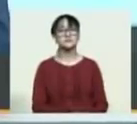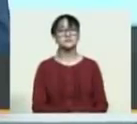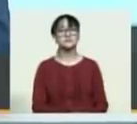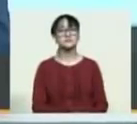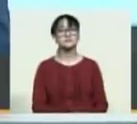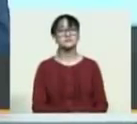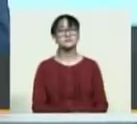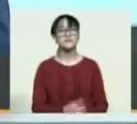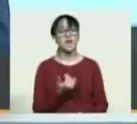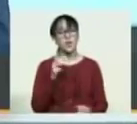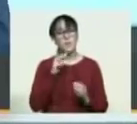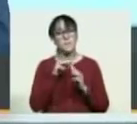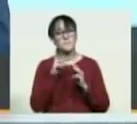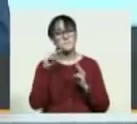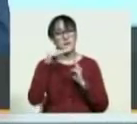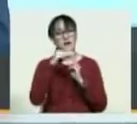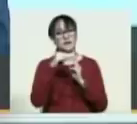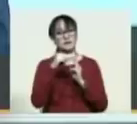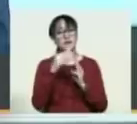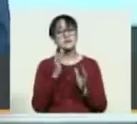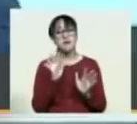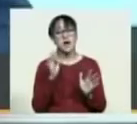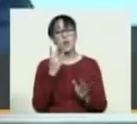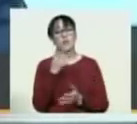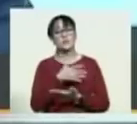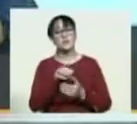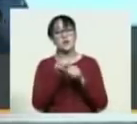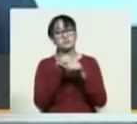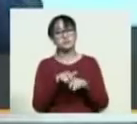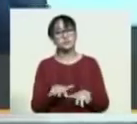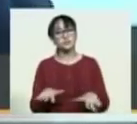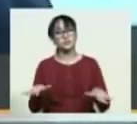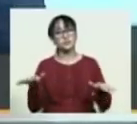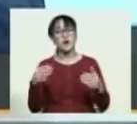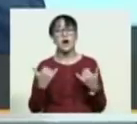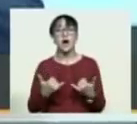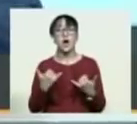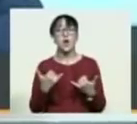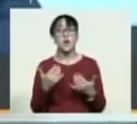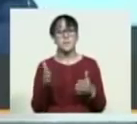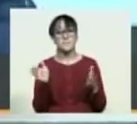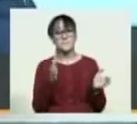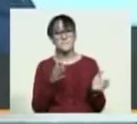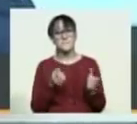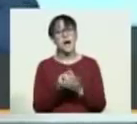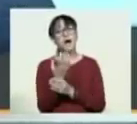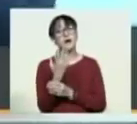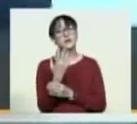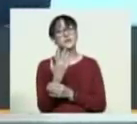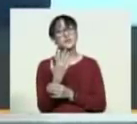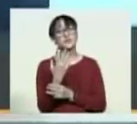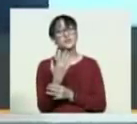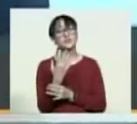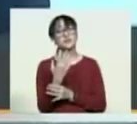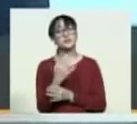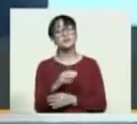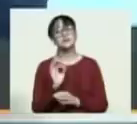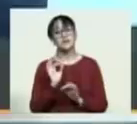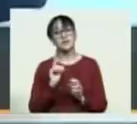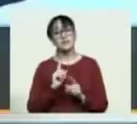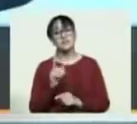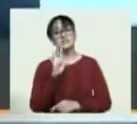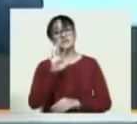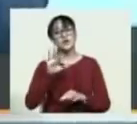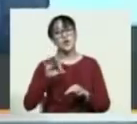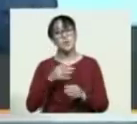Nosotros tenemos una meta, ya llegamos a 4 millones de hogares. Y ahora en el mes de mayo debemos llegar a 5 millones